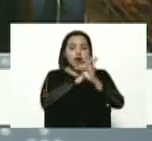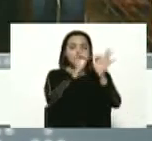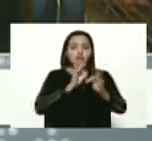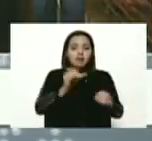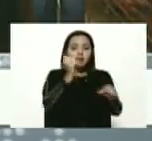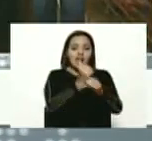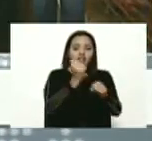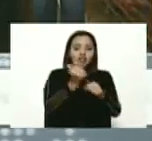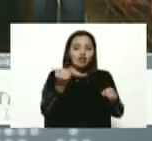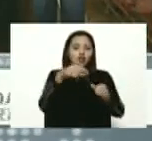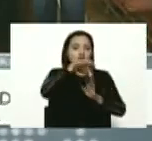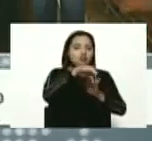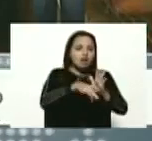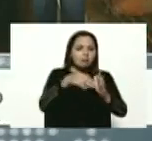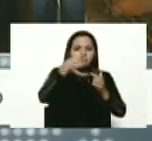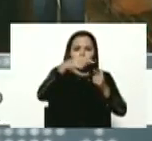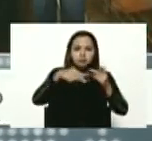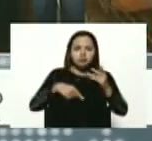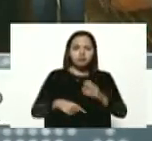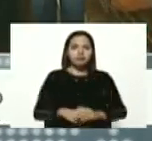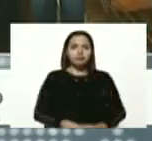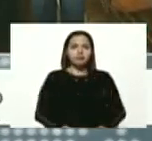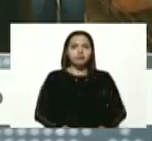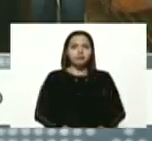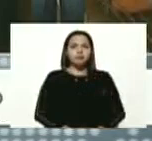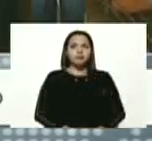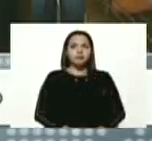producción. Amílcar,